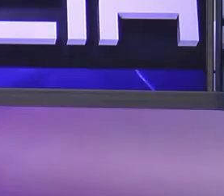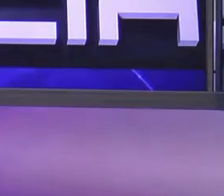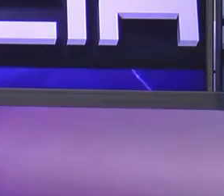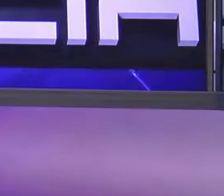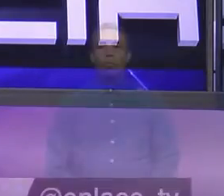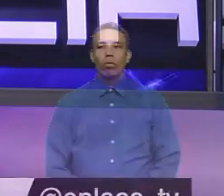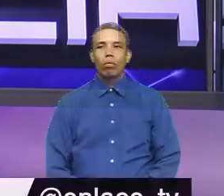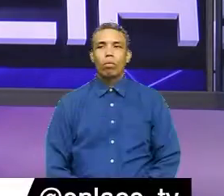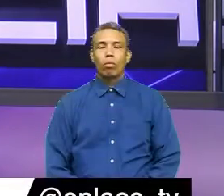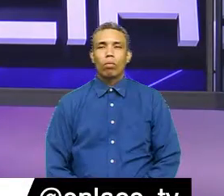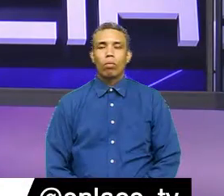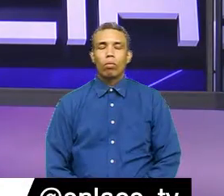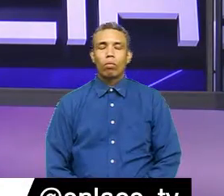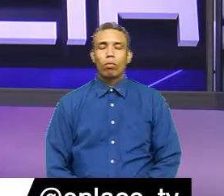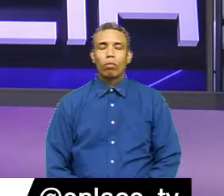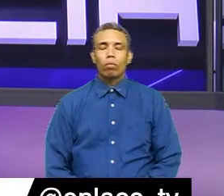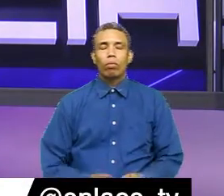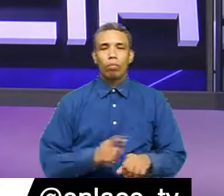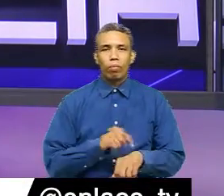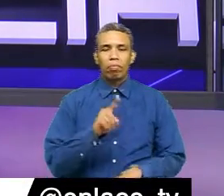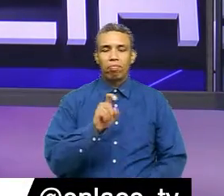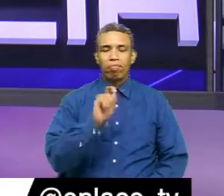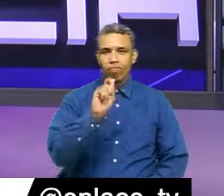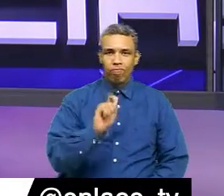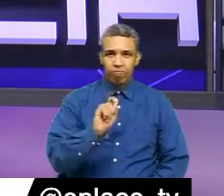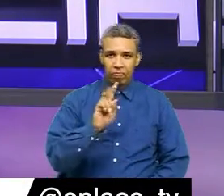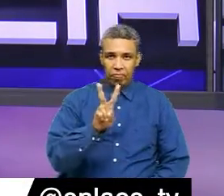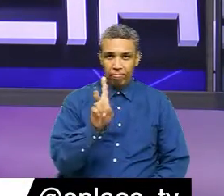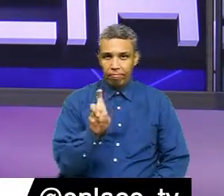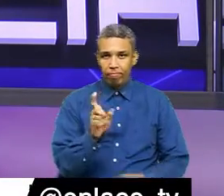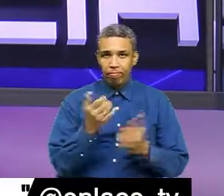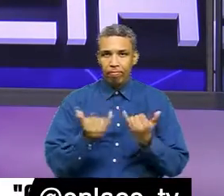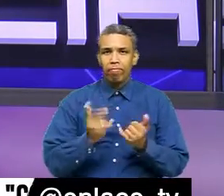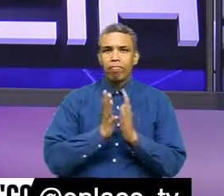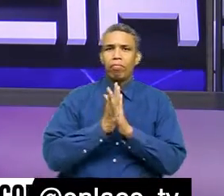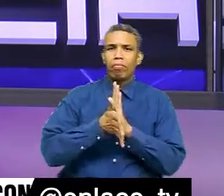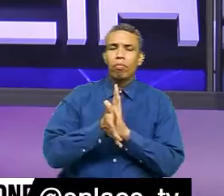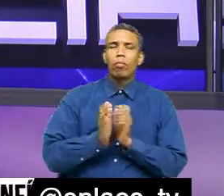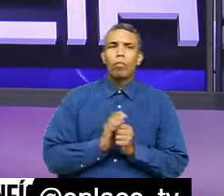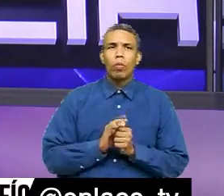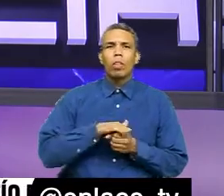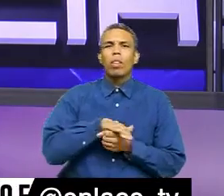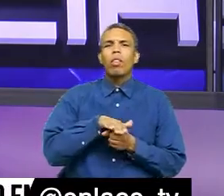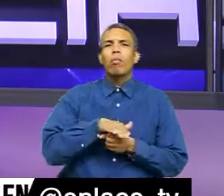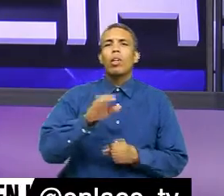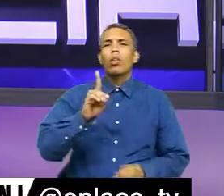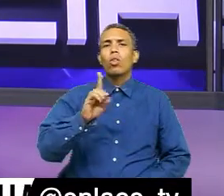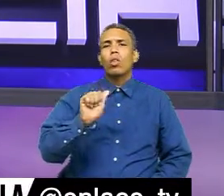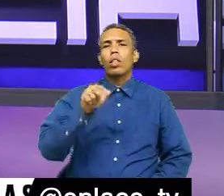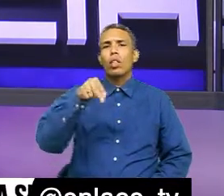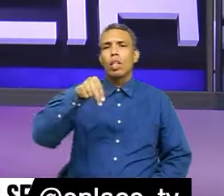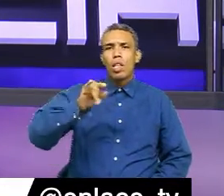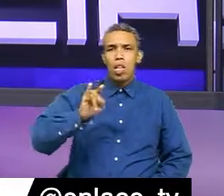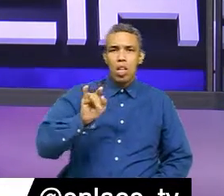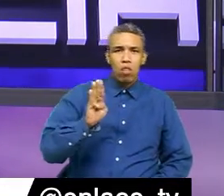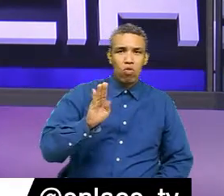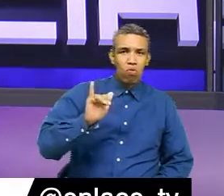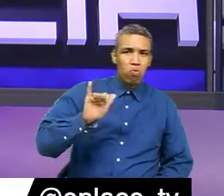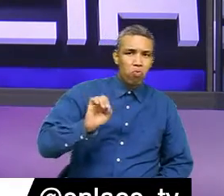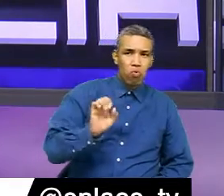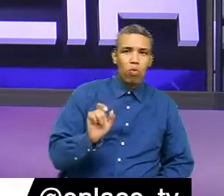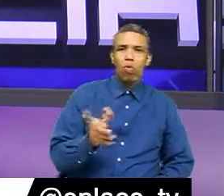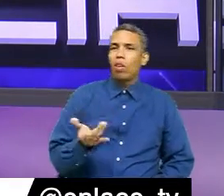Seis de la tarde, 26 minutos y continuamos con información deportiva. Habitantes del barrio El Danubio disfrutaron de una jornada deportiva muy colorida, Rumba